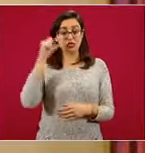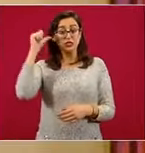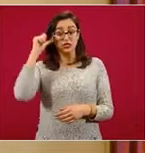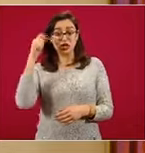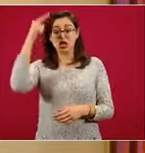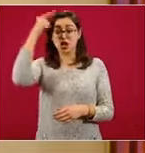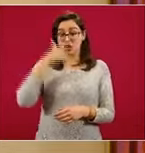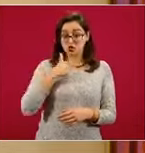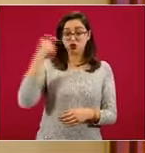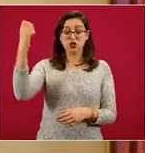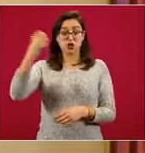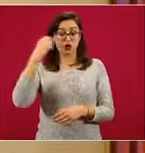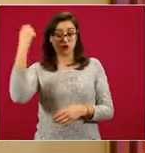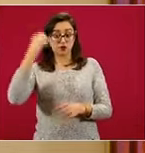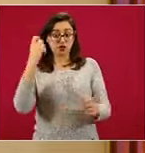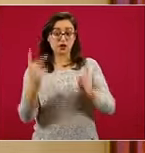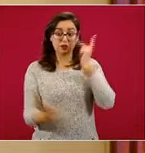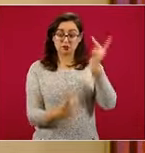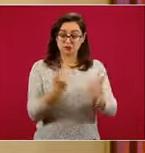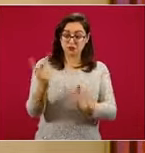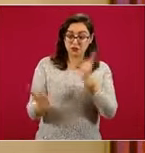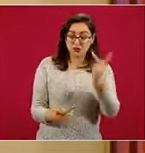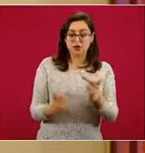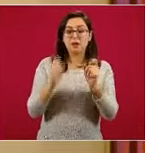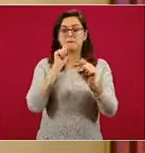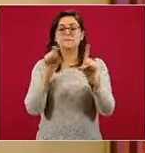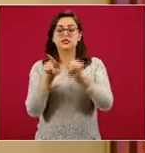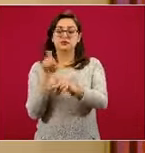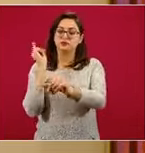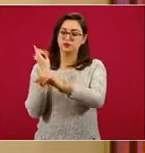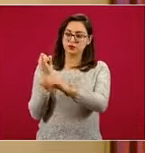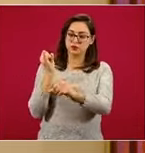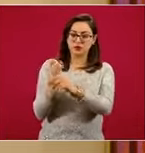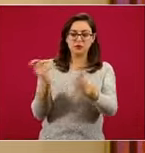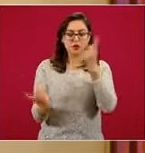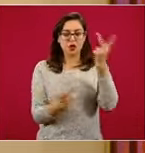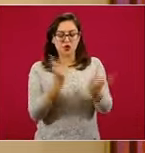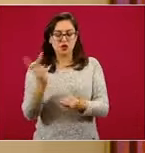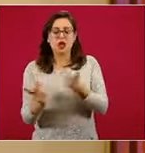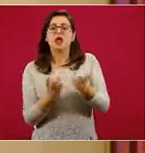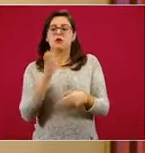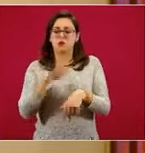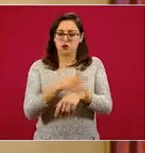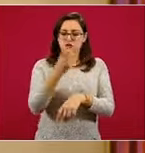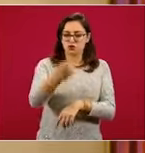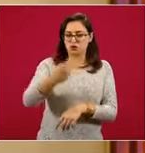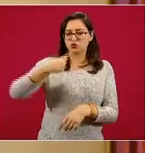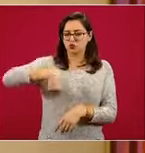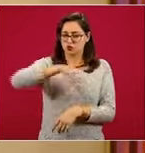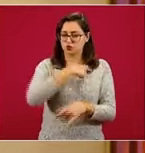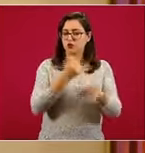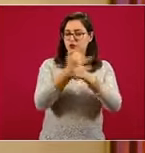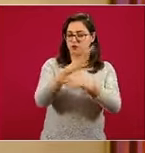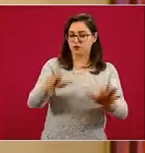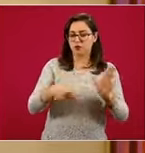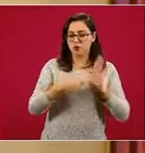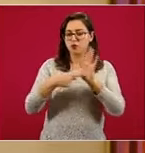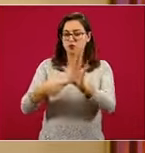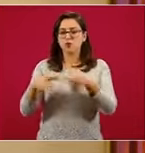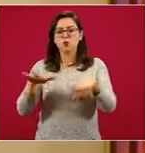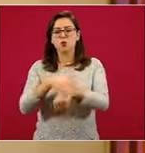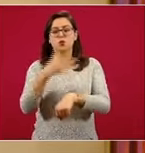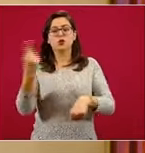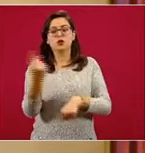y además en los medios de comunicación y en las redes, dado que notaron que entre los datos que se